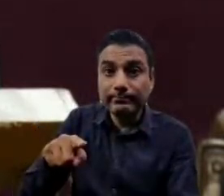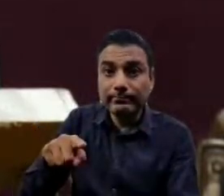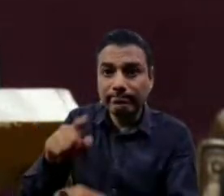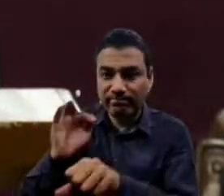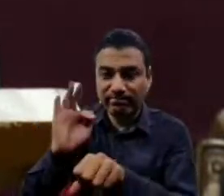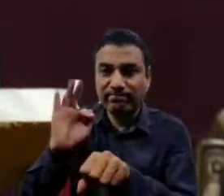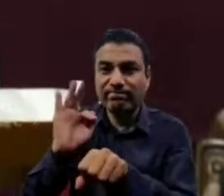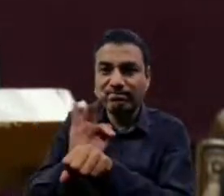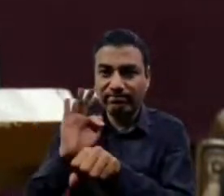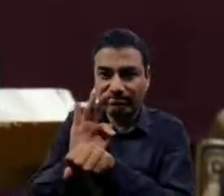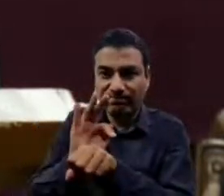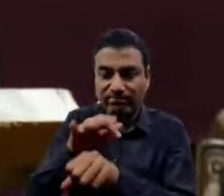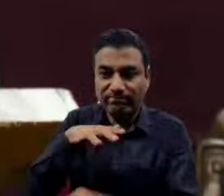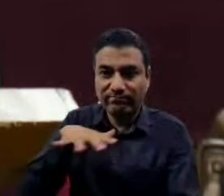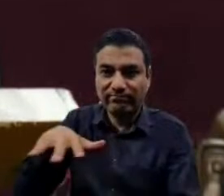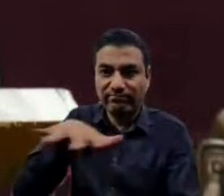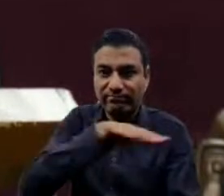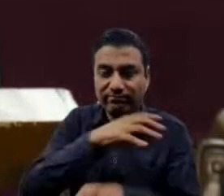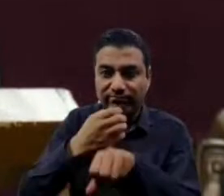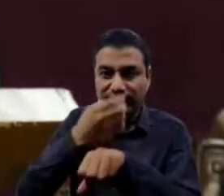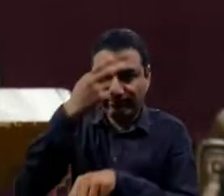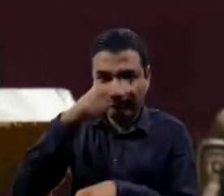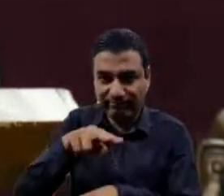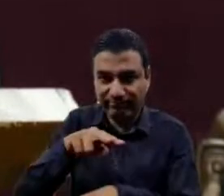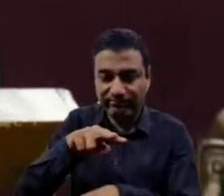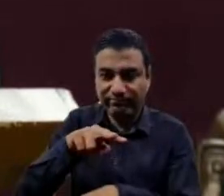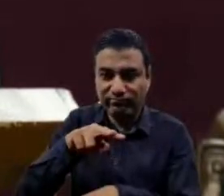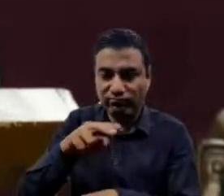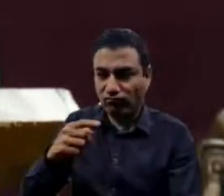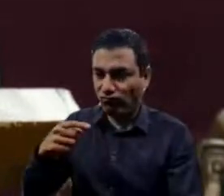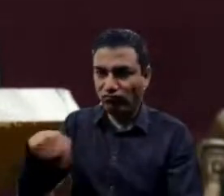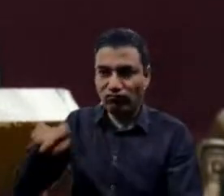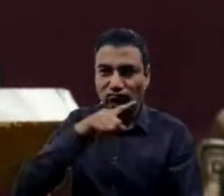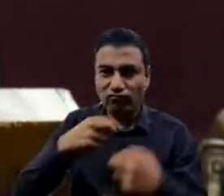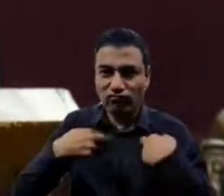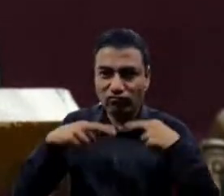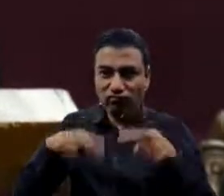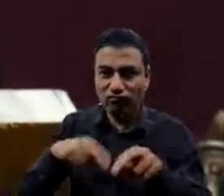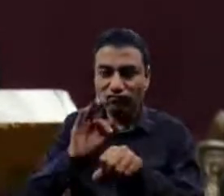querida población mexiquense que honrosamente representamos. Atentamente, diputado